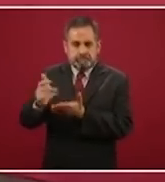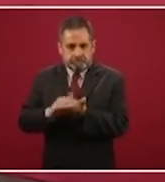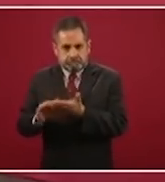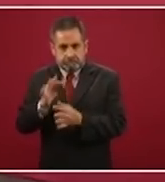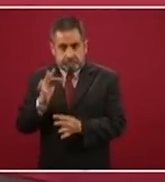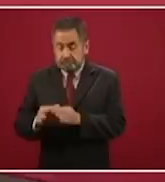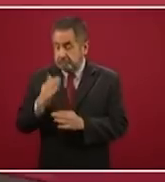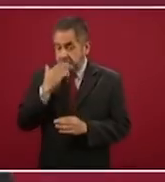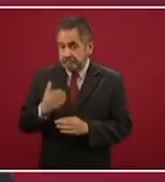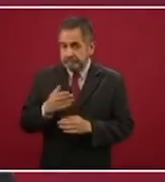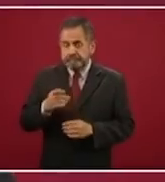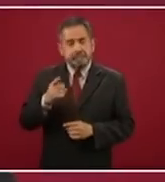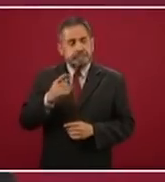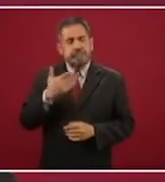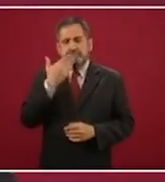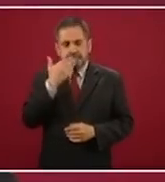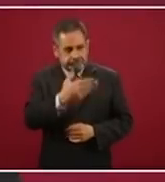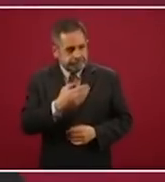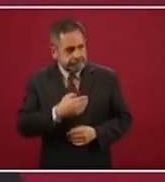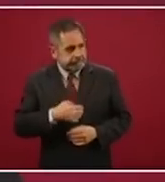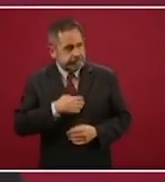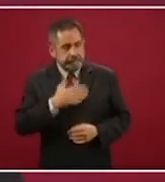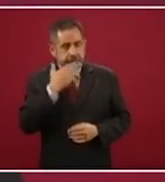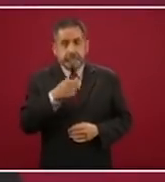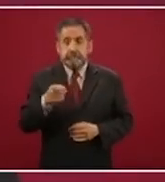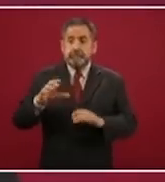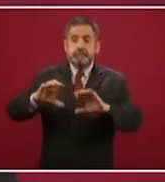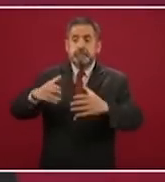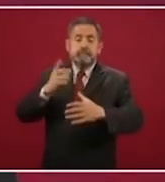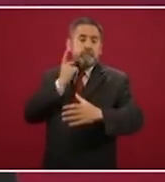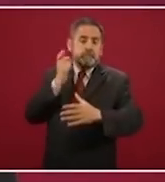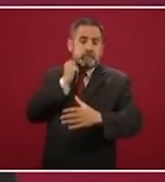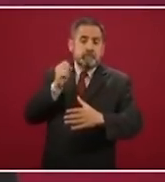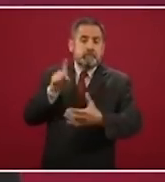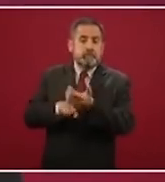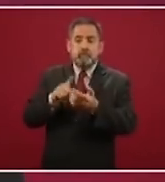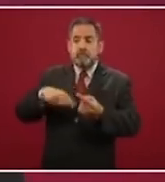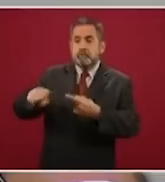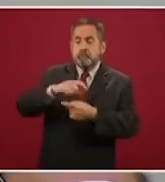Celebro que el Congreso haya aprobado